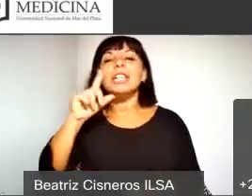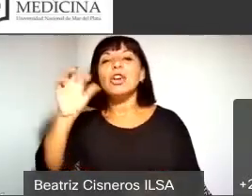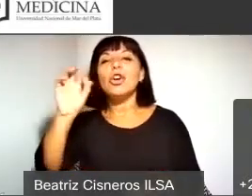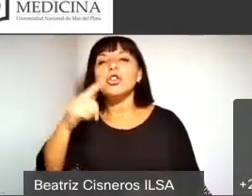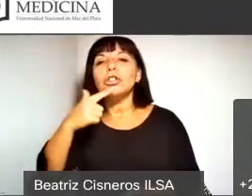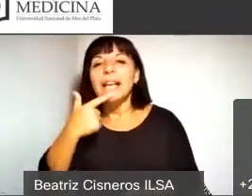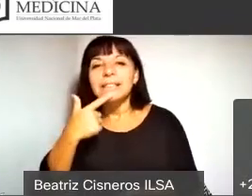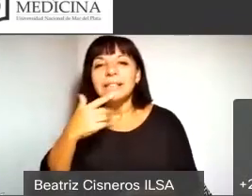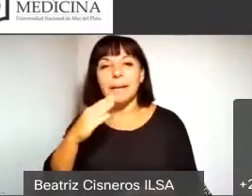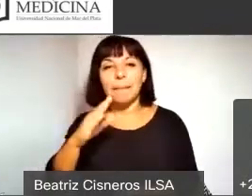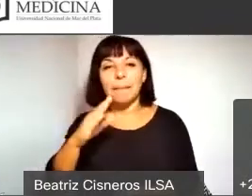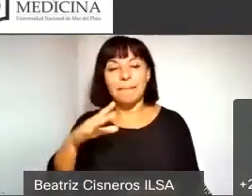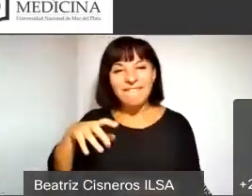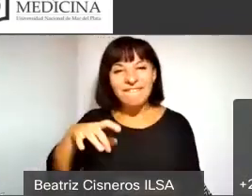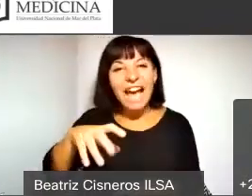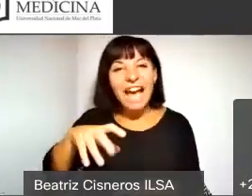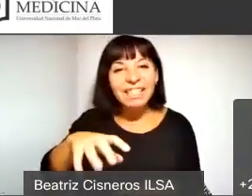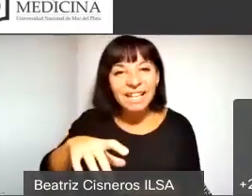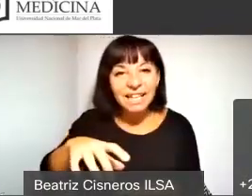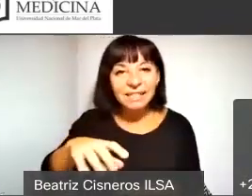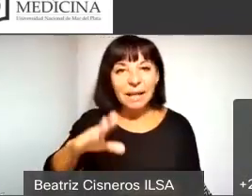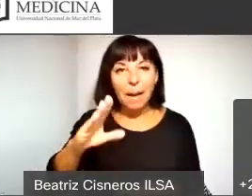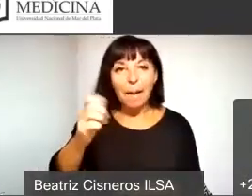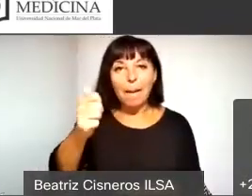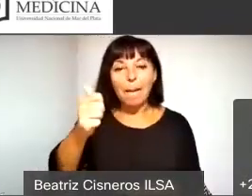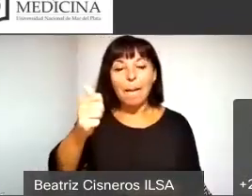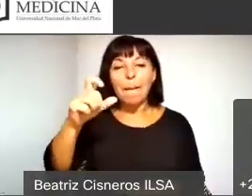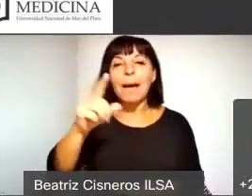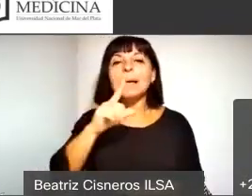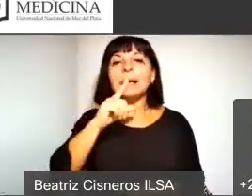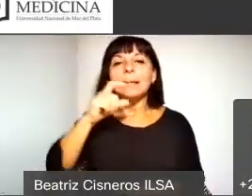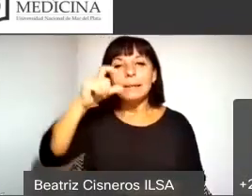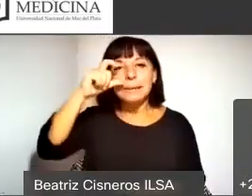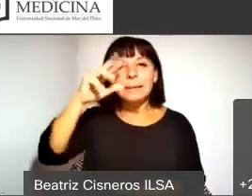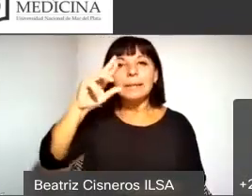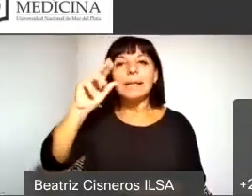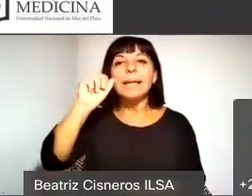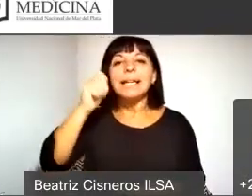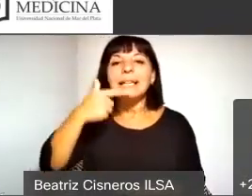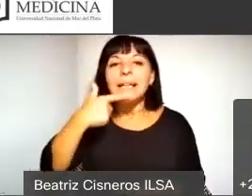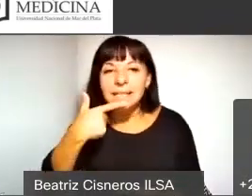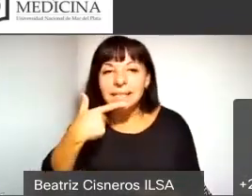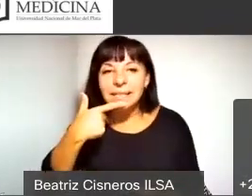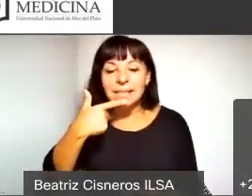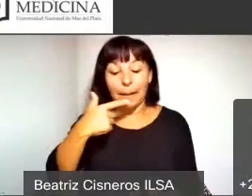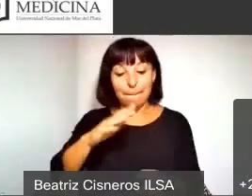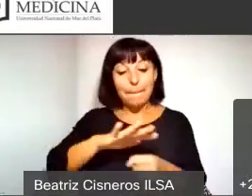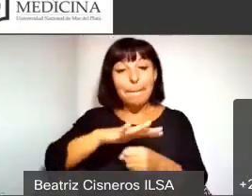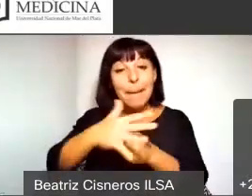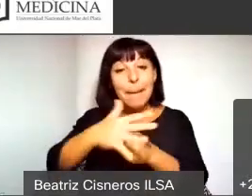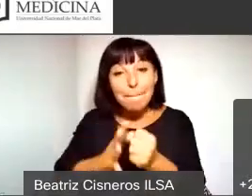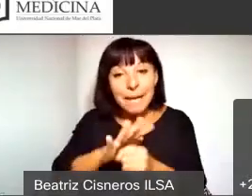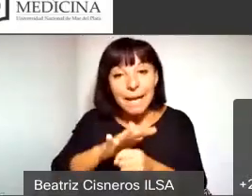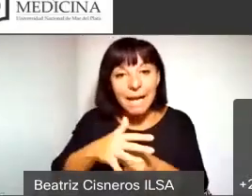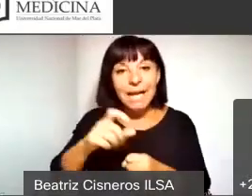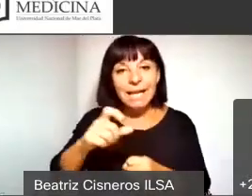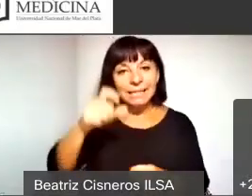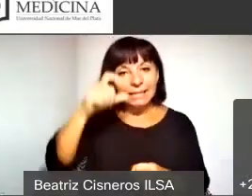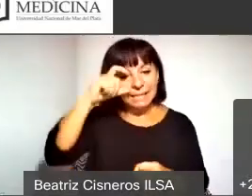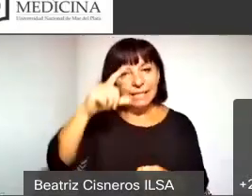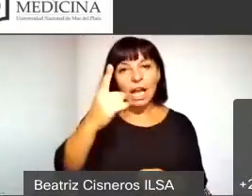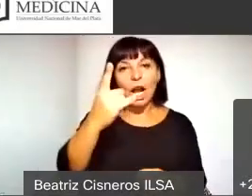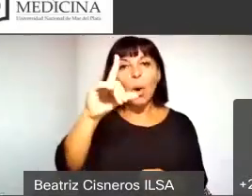Dijimos que las mismas poseen una membrana celular y por encima de esa membrana